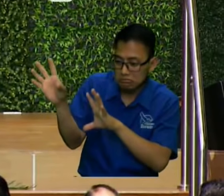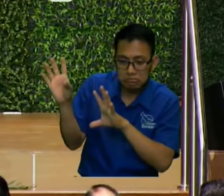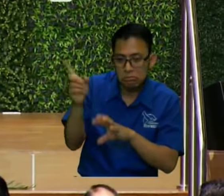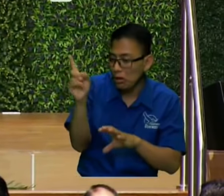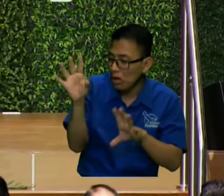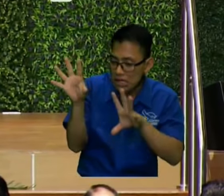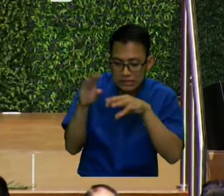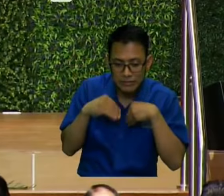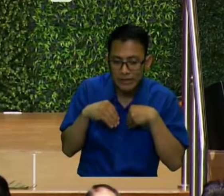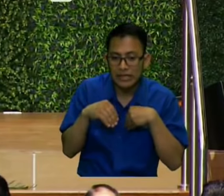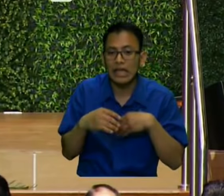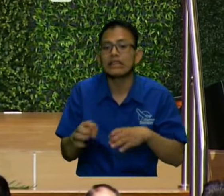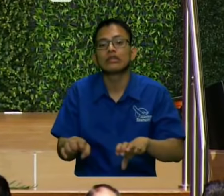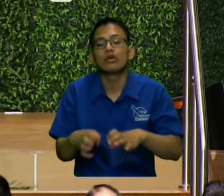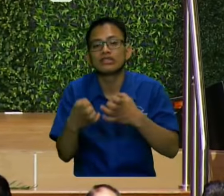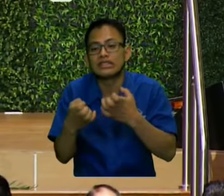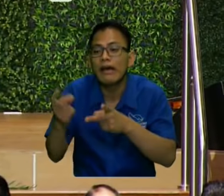reforma.